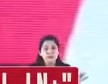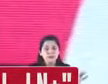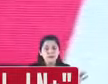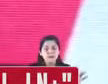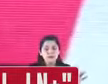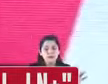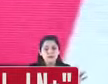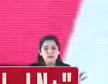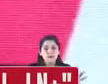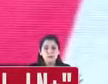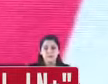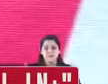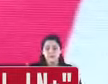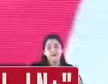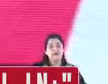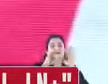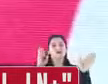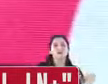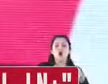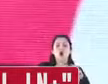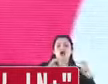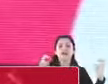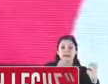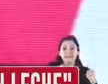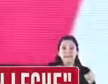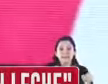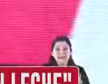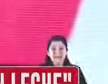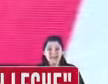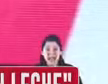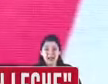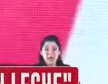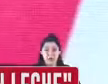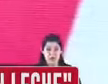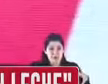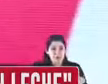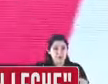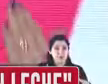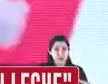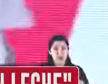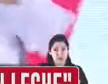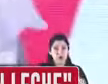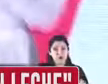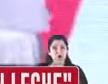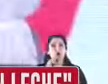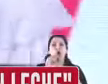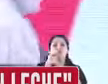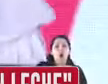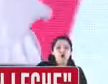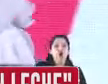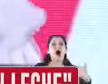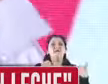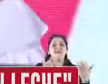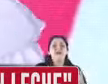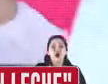senado en el senado mi partido o todos los allanamientos de mis tres